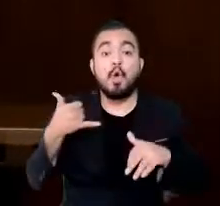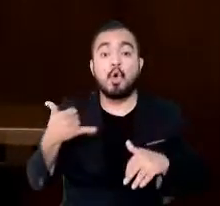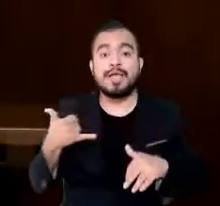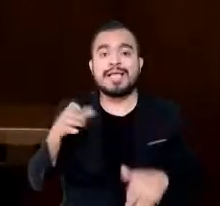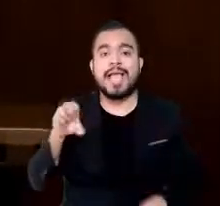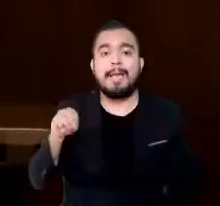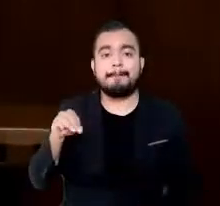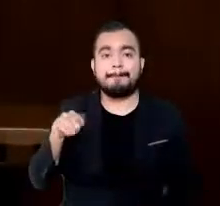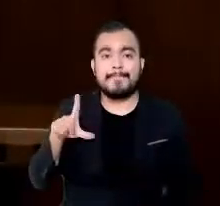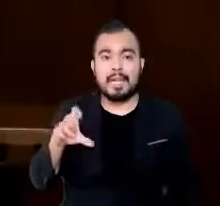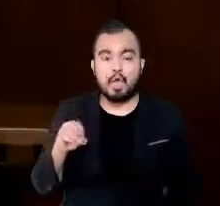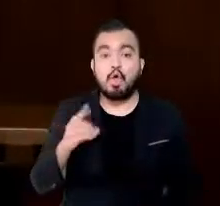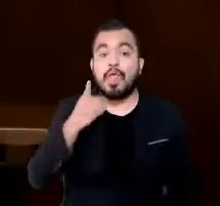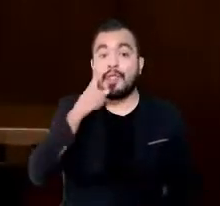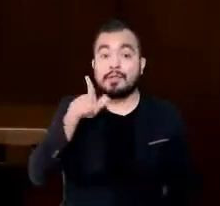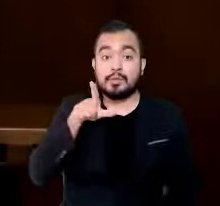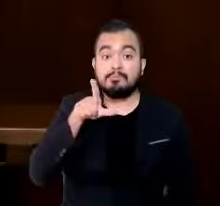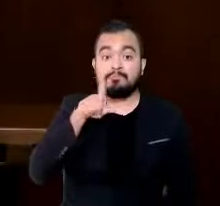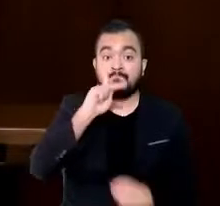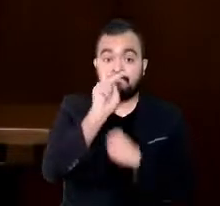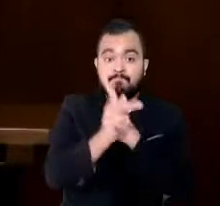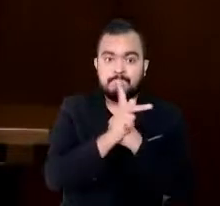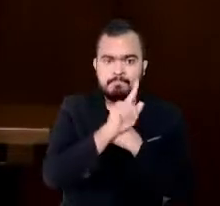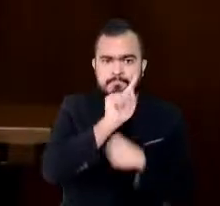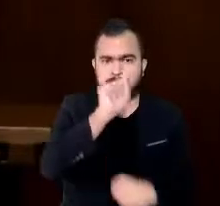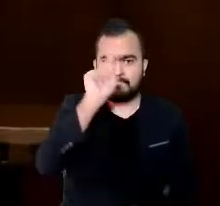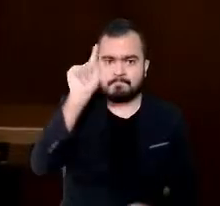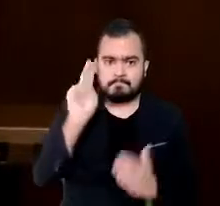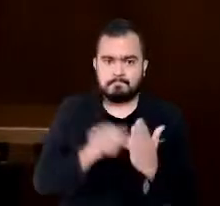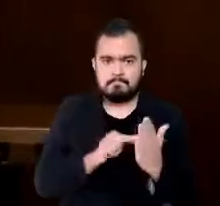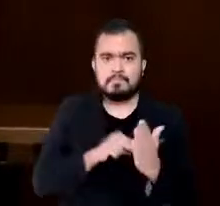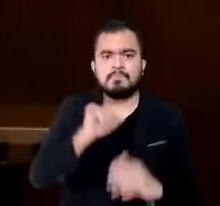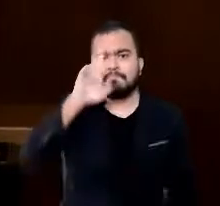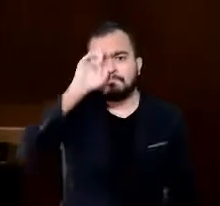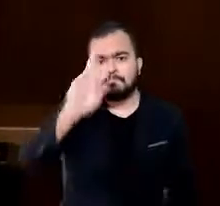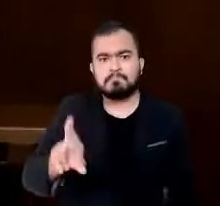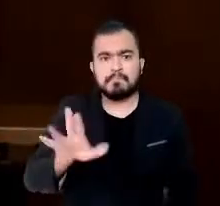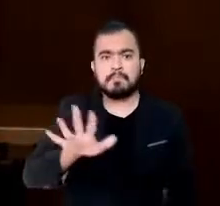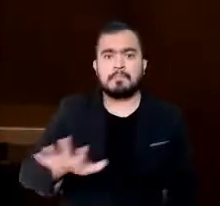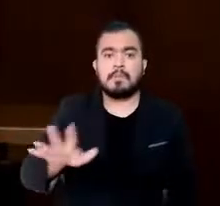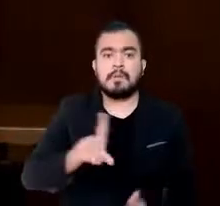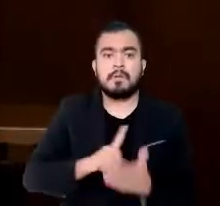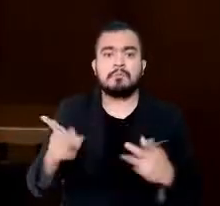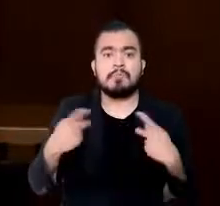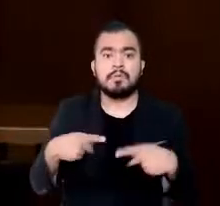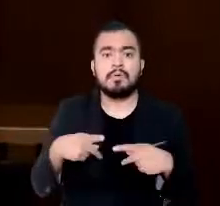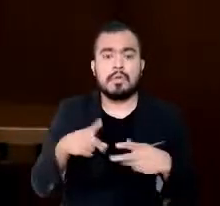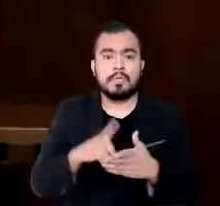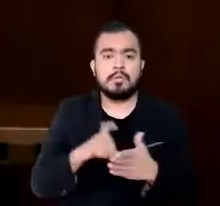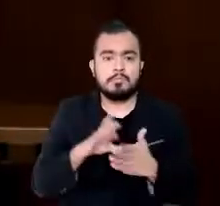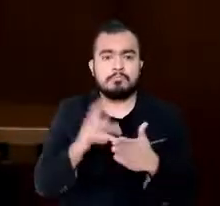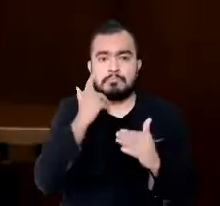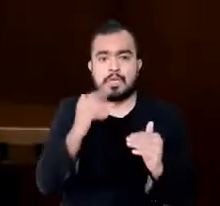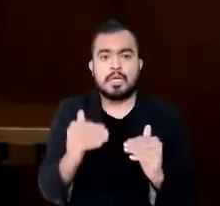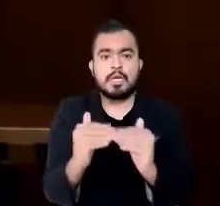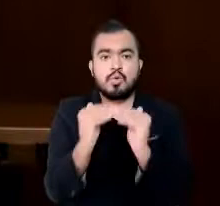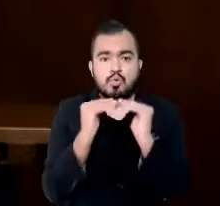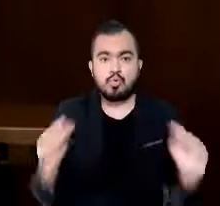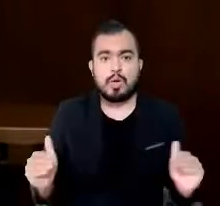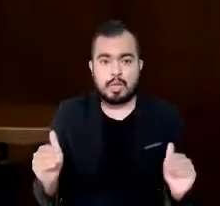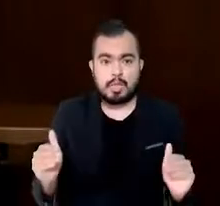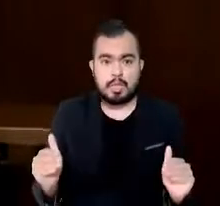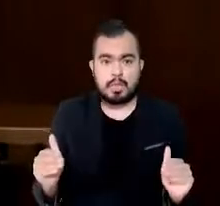que los Estados reconocen el derecho de las personas con discapacidad a trabajar en igualdad de condiciones con los demás.